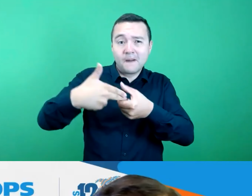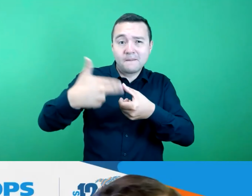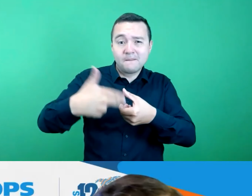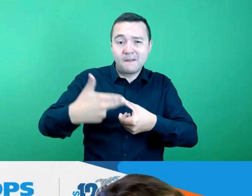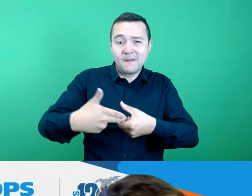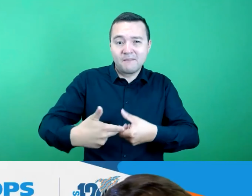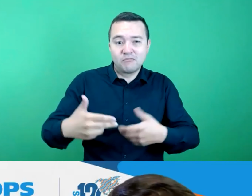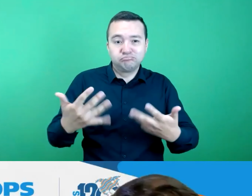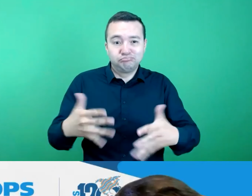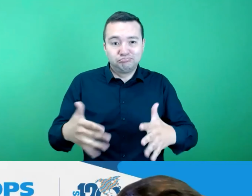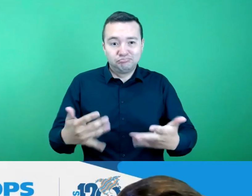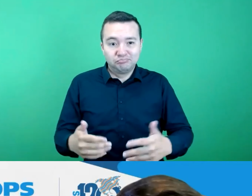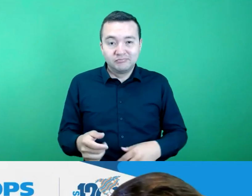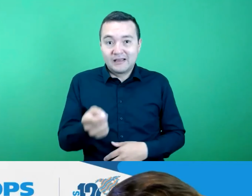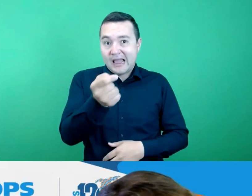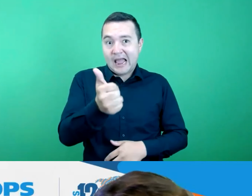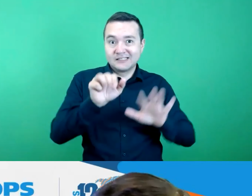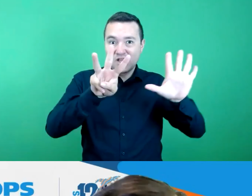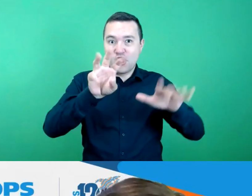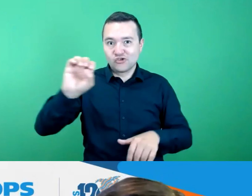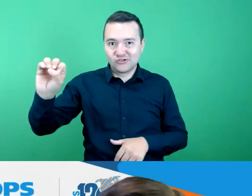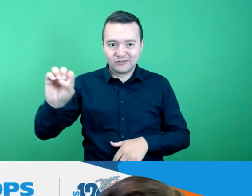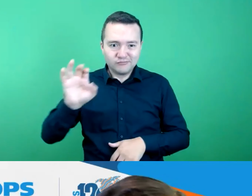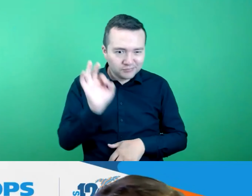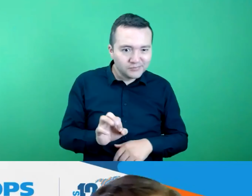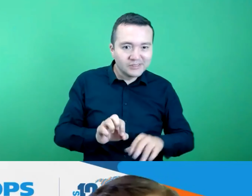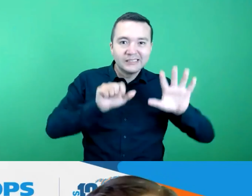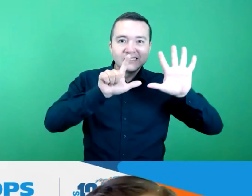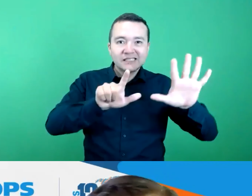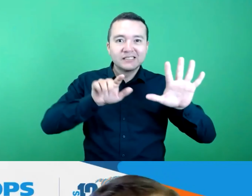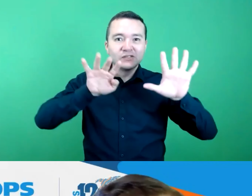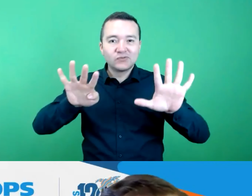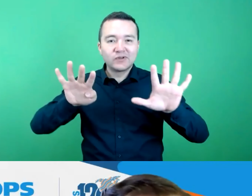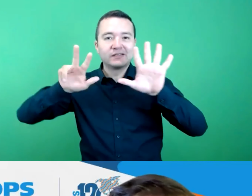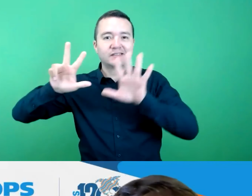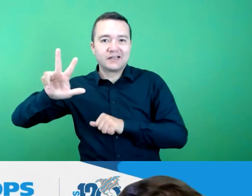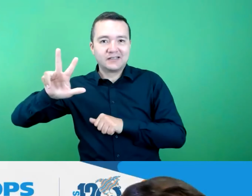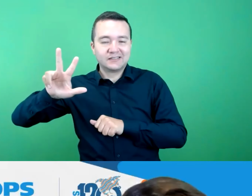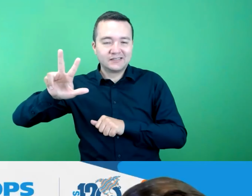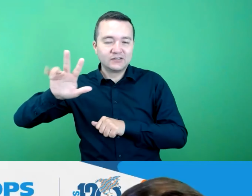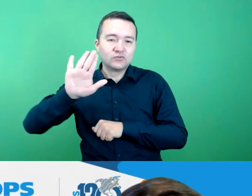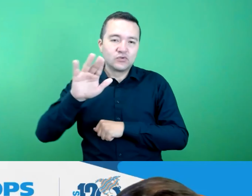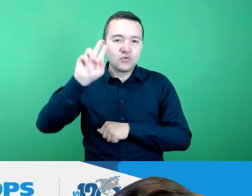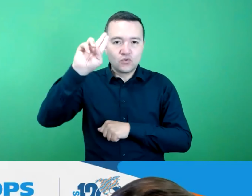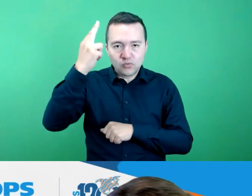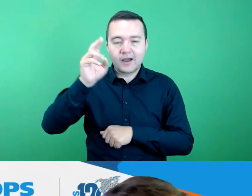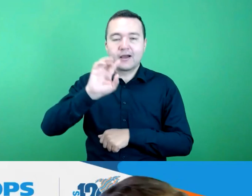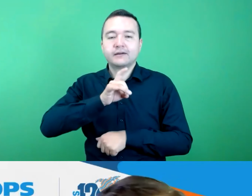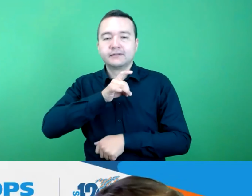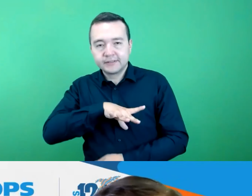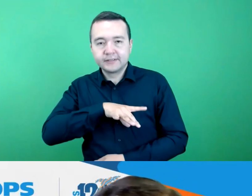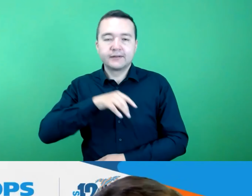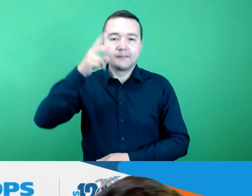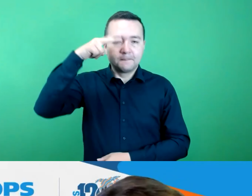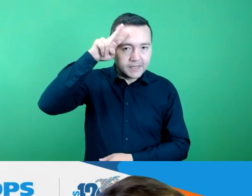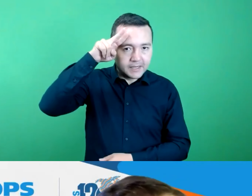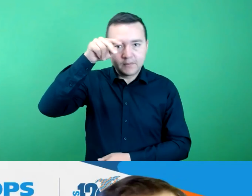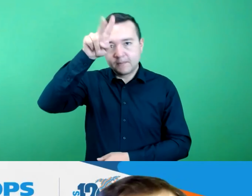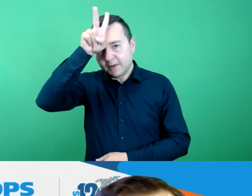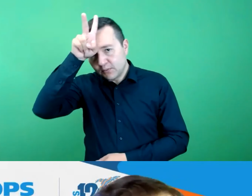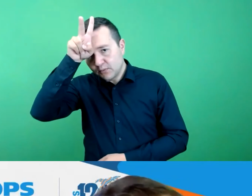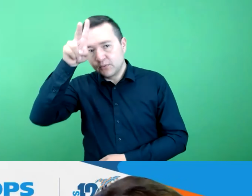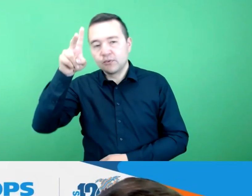893 y subiendo participantes que nos acompañan desde Uruguay, Chile, México, Perú, Argentina, Costa Rica, Honduras, Trinidad